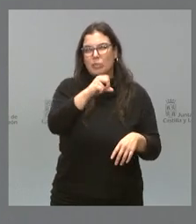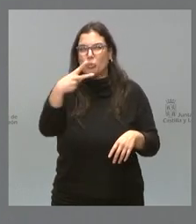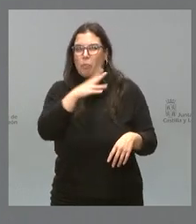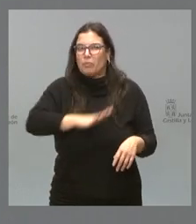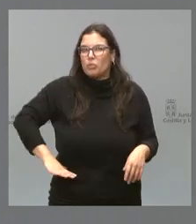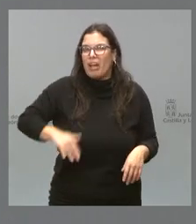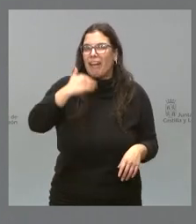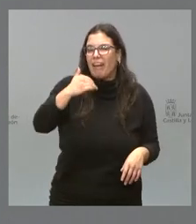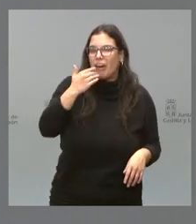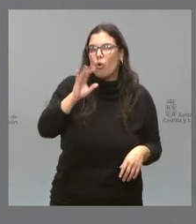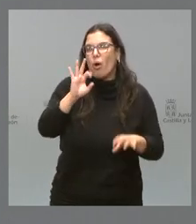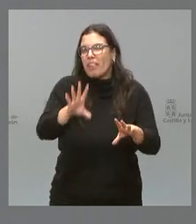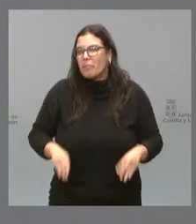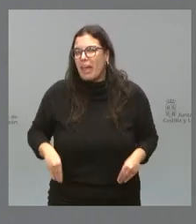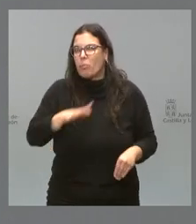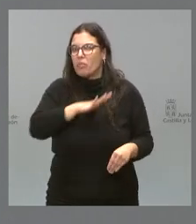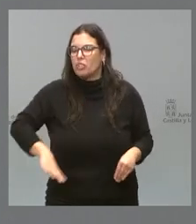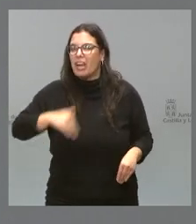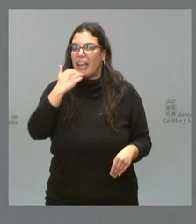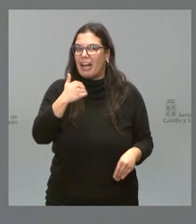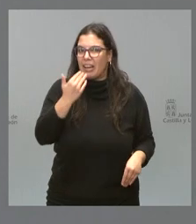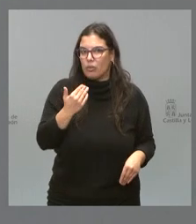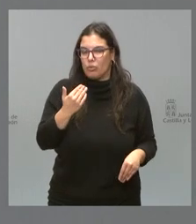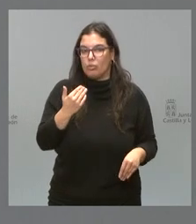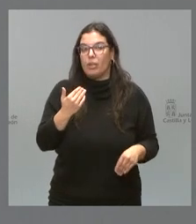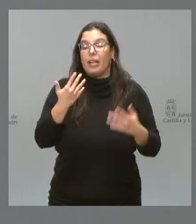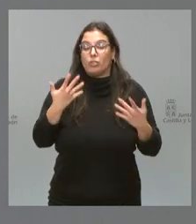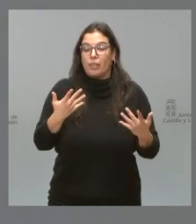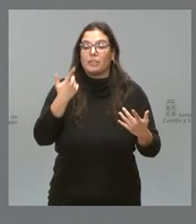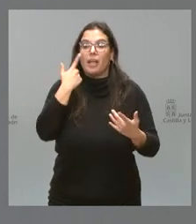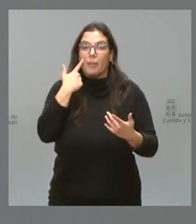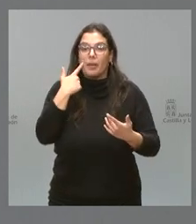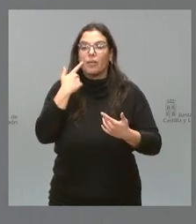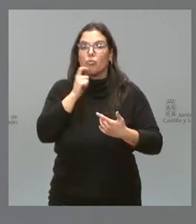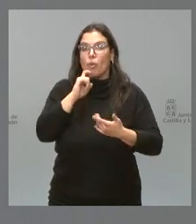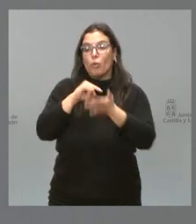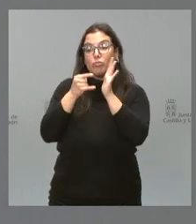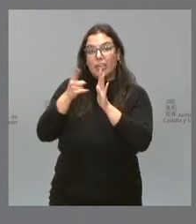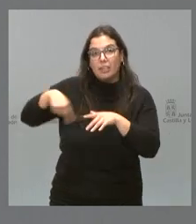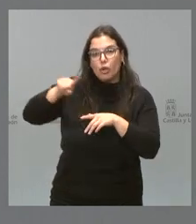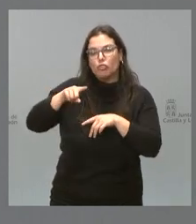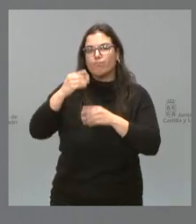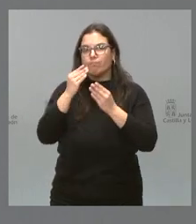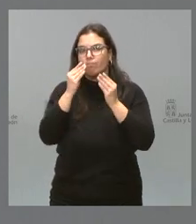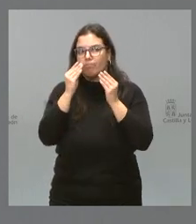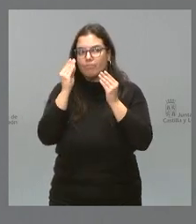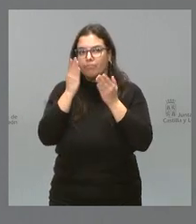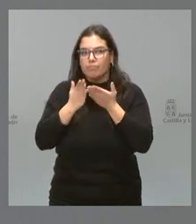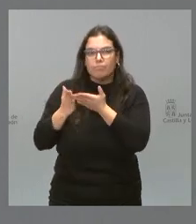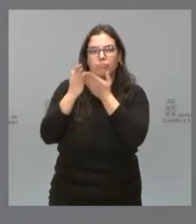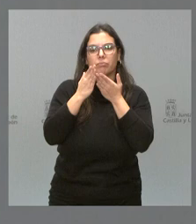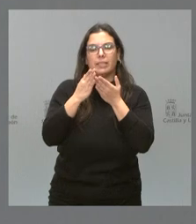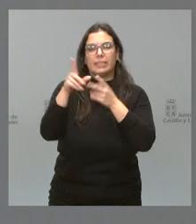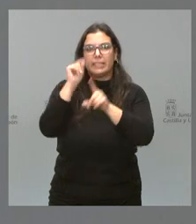alguna aceptación parcial de parte de estos recursos hablamos de cuarto Torres vamos a ir viendo como los técnicos deciden Cuáles son las torres